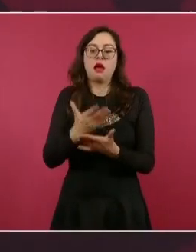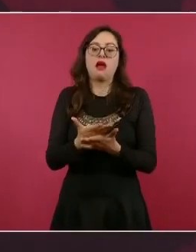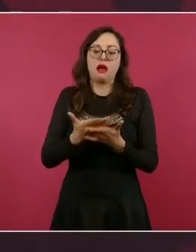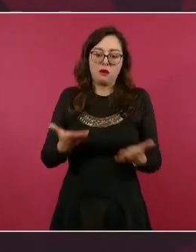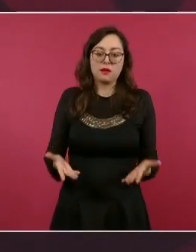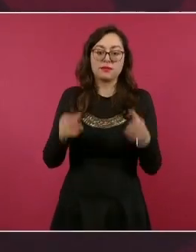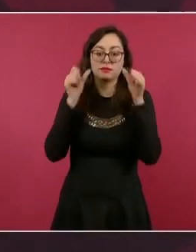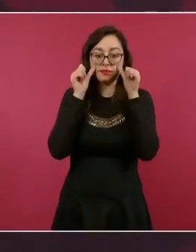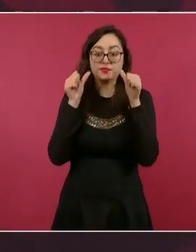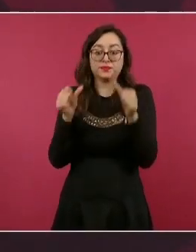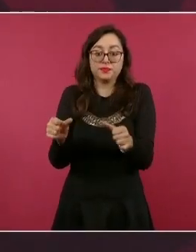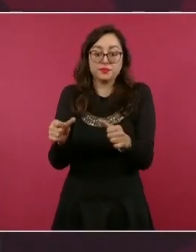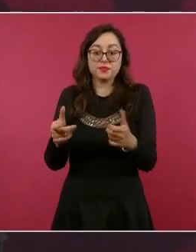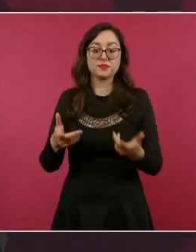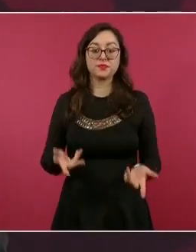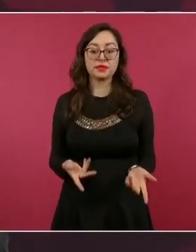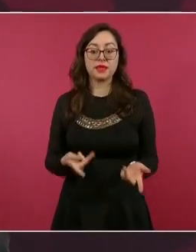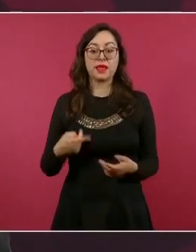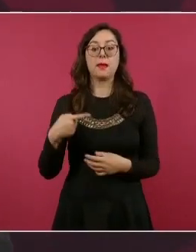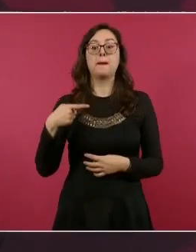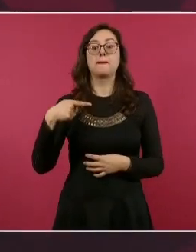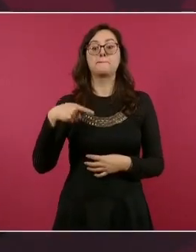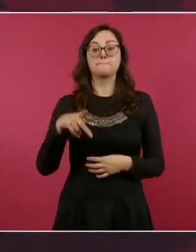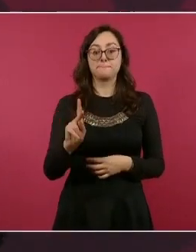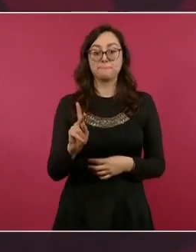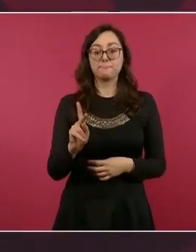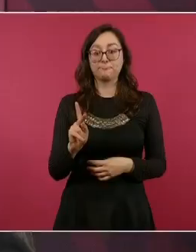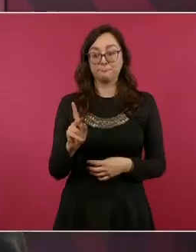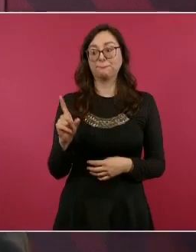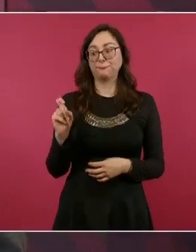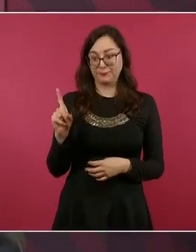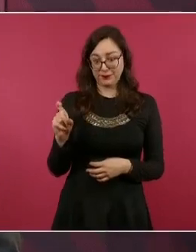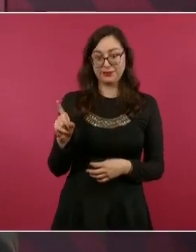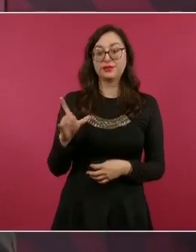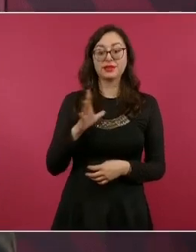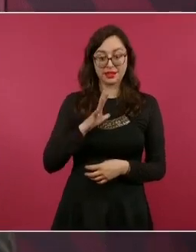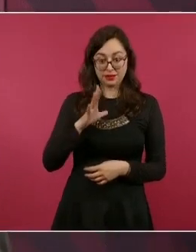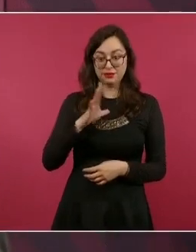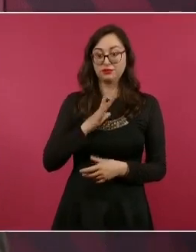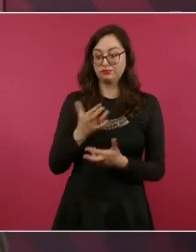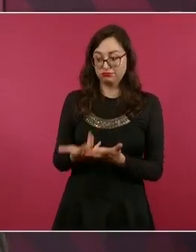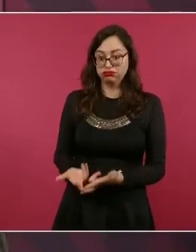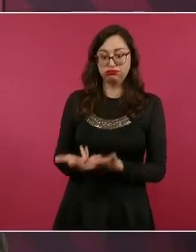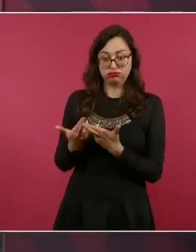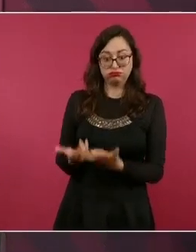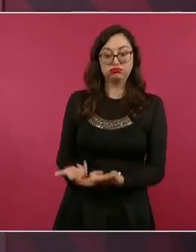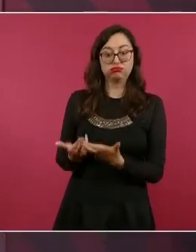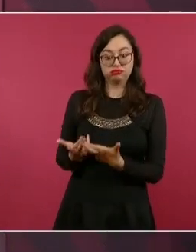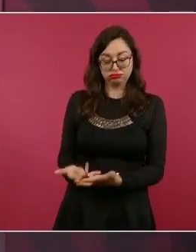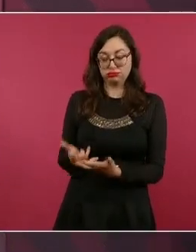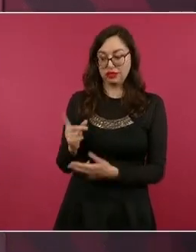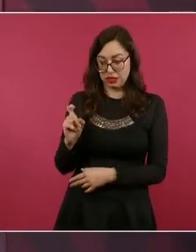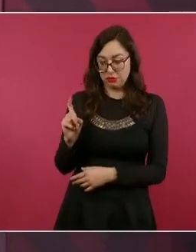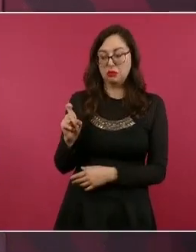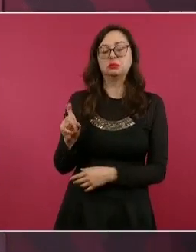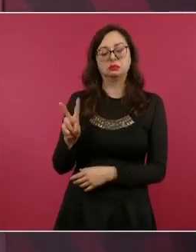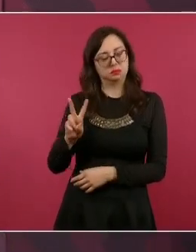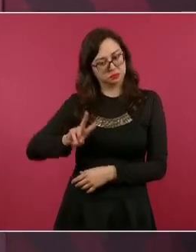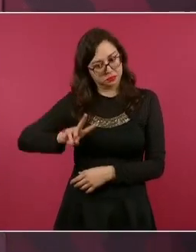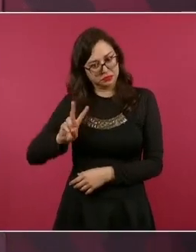eso es lo único que hay que ver, tienen agua, bastante, bastante agua